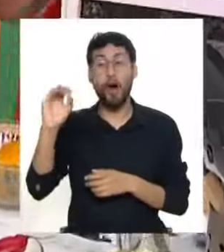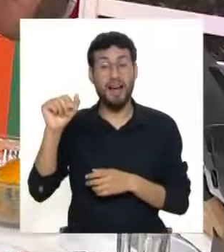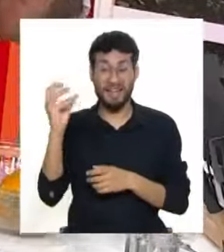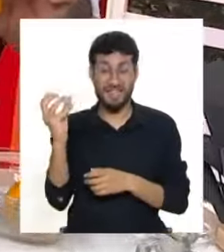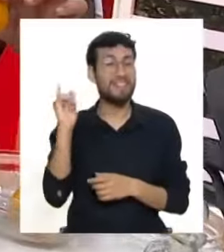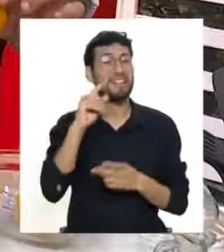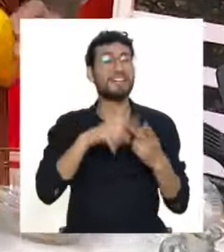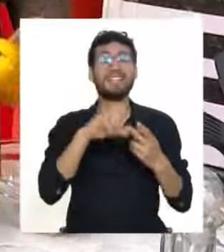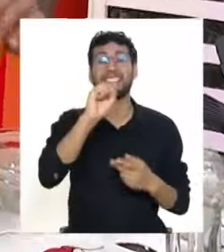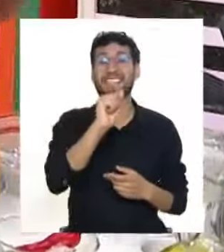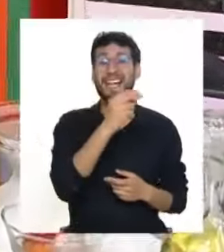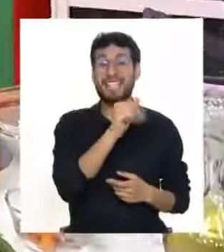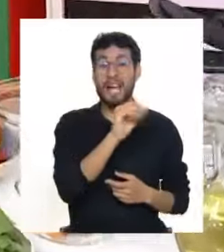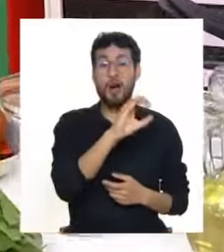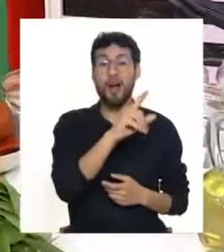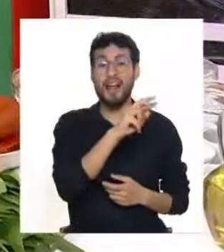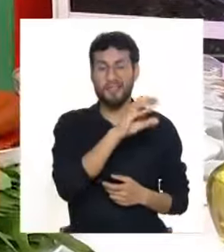su salcha culantro.